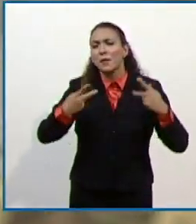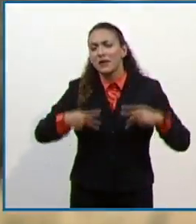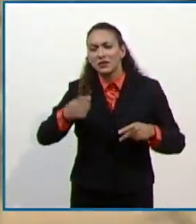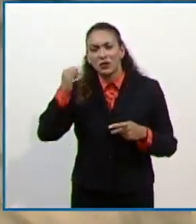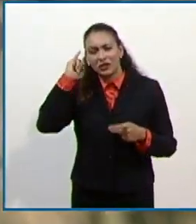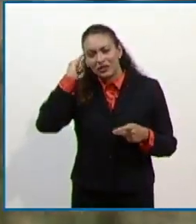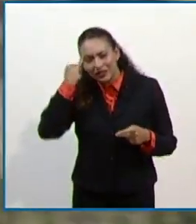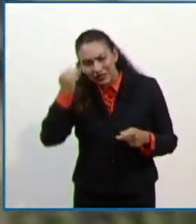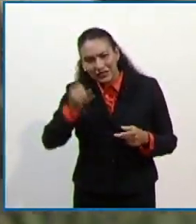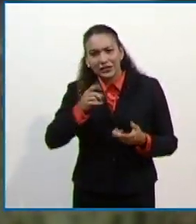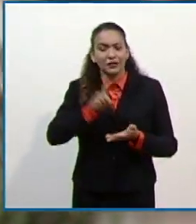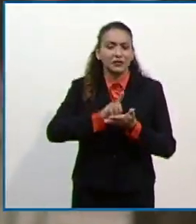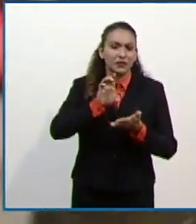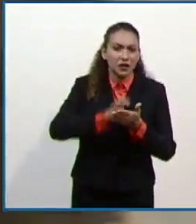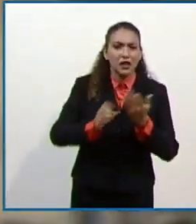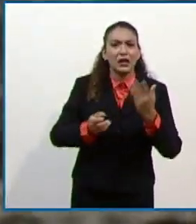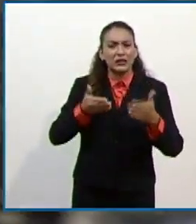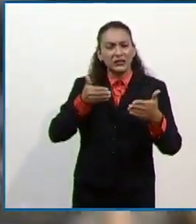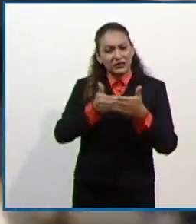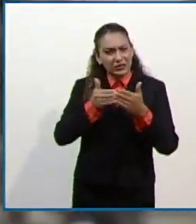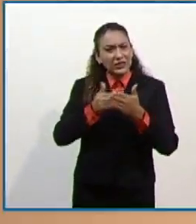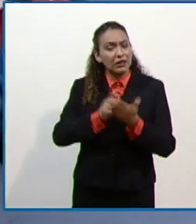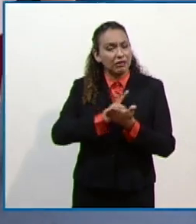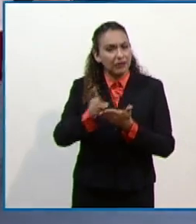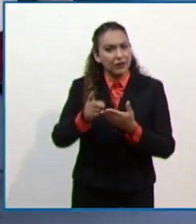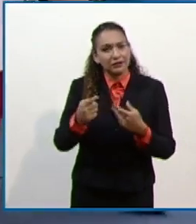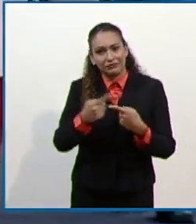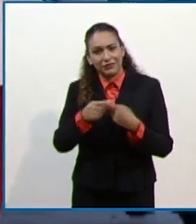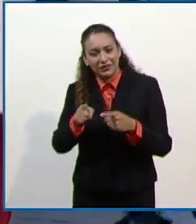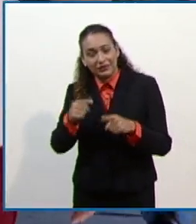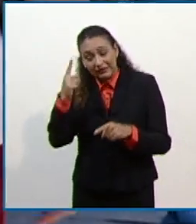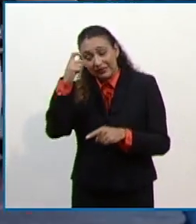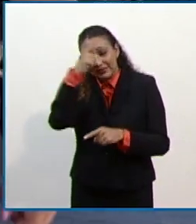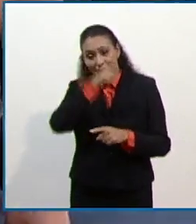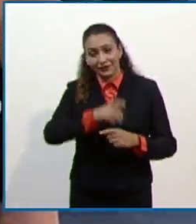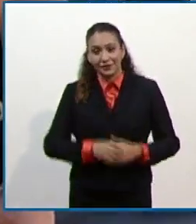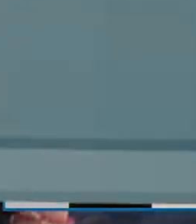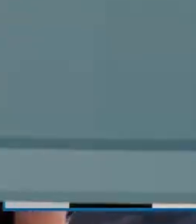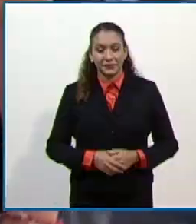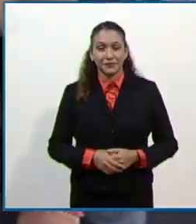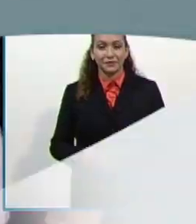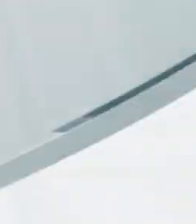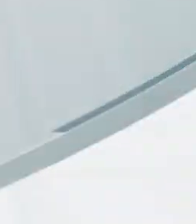sociales, entre otras, que les permitan gozar de los derechos en condición de igualdad.